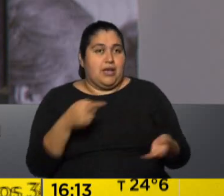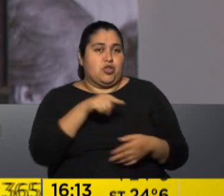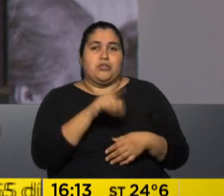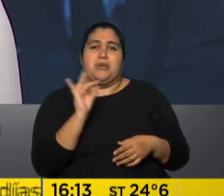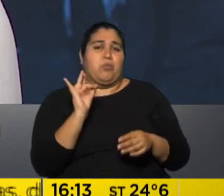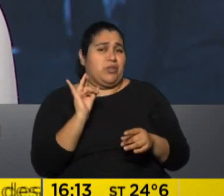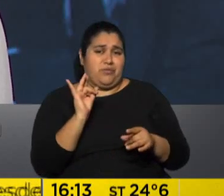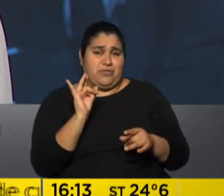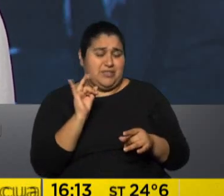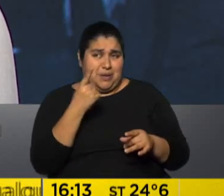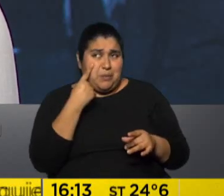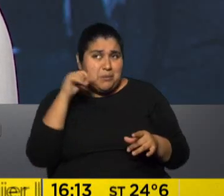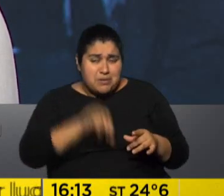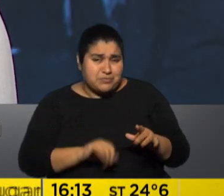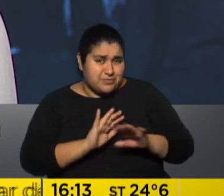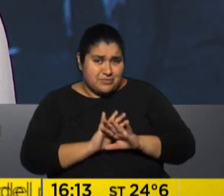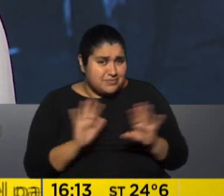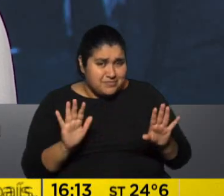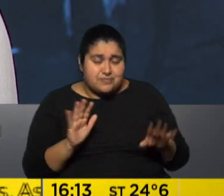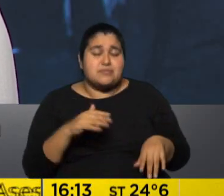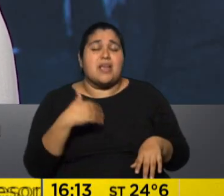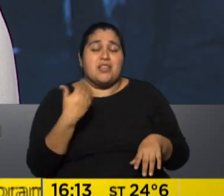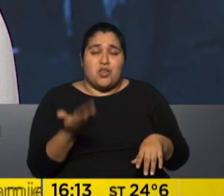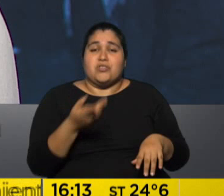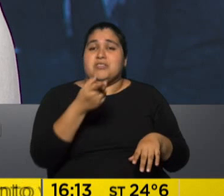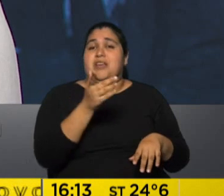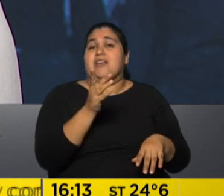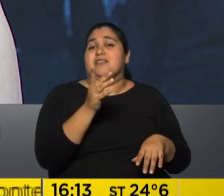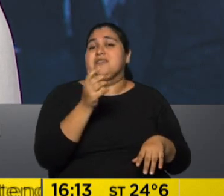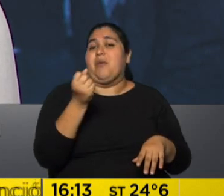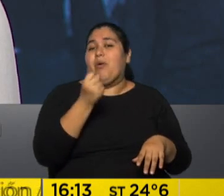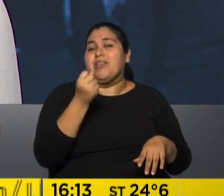difícil. No, Florencia, nadie. Nadie puede vivir hoy. Entonces,